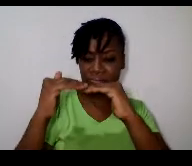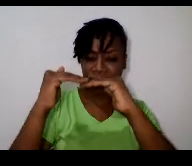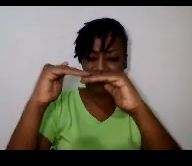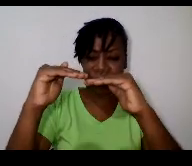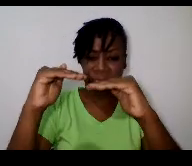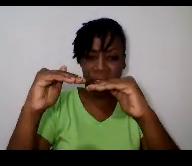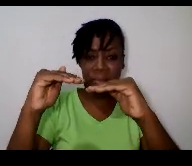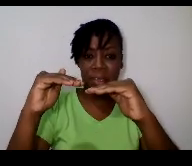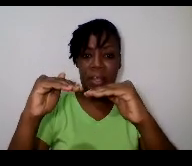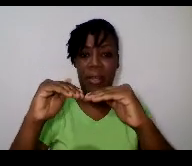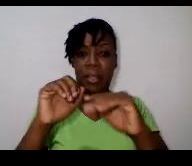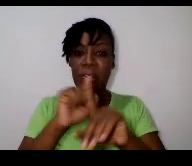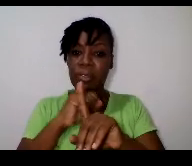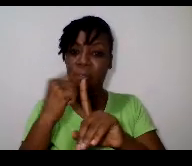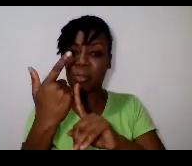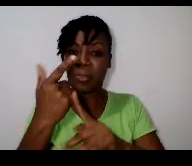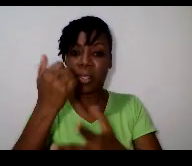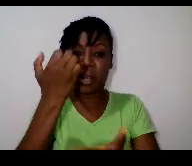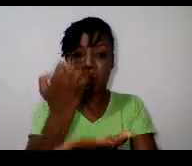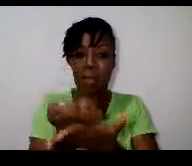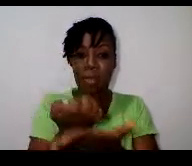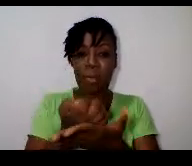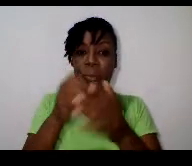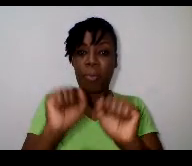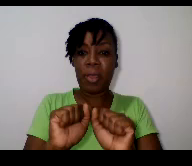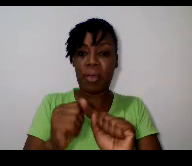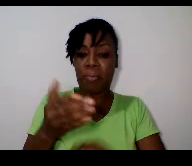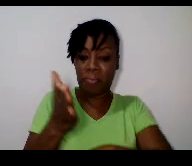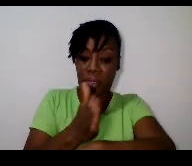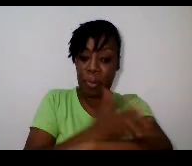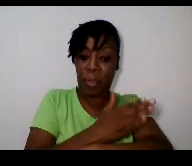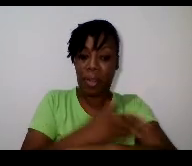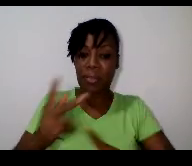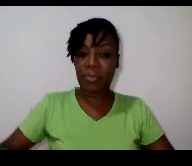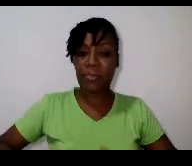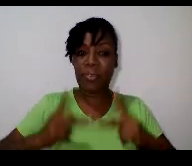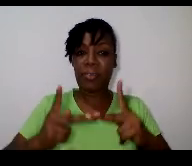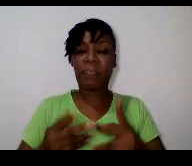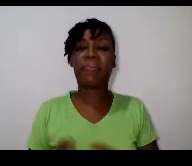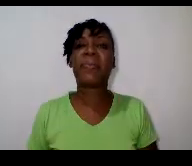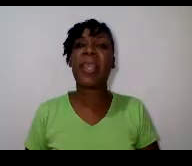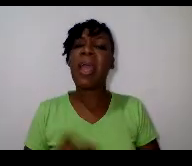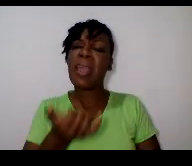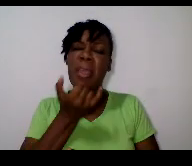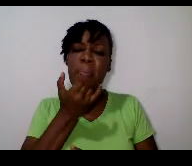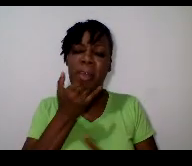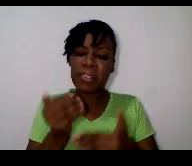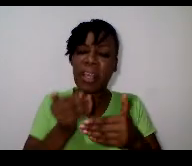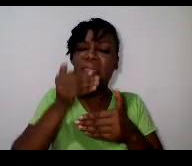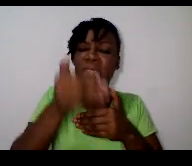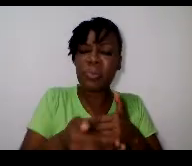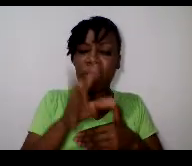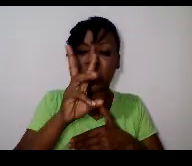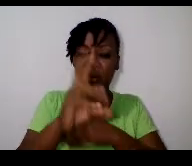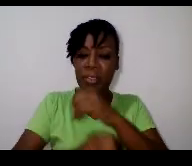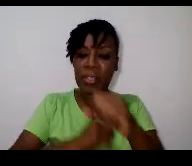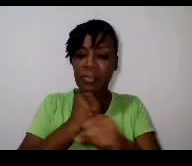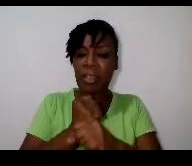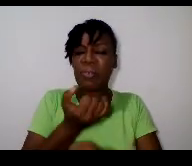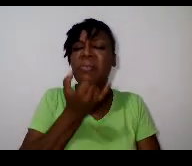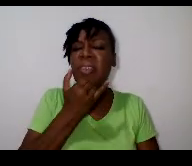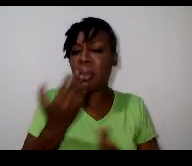mejor principio de vida que puede tener. ¿Qué pasa después de los 6 años? Vamos a volver al ejemplo de la